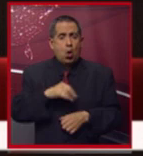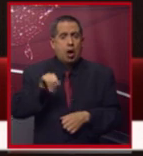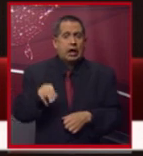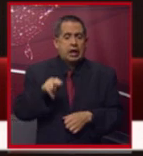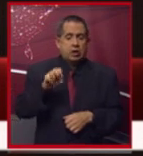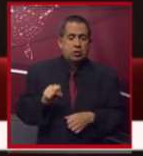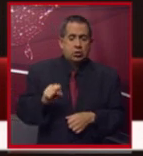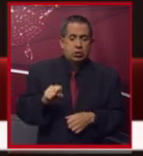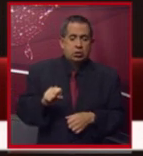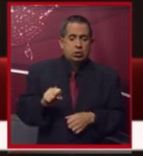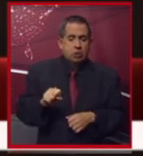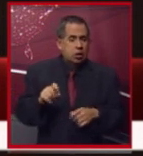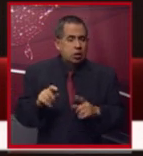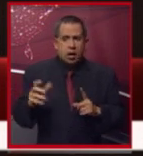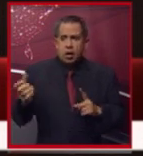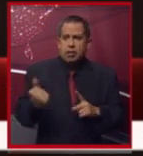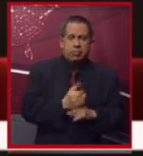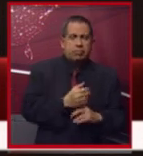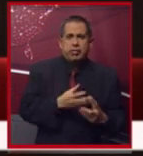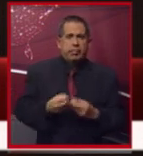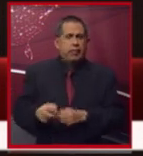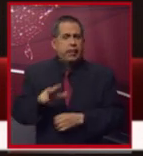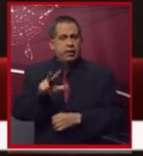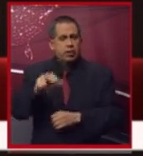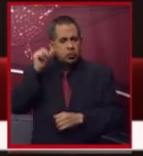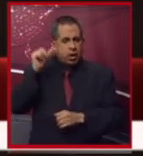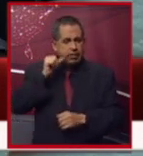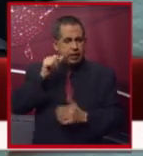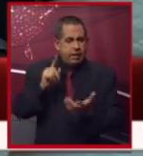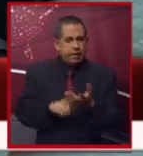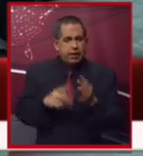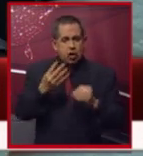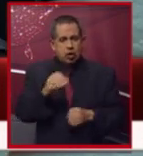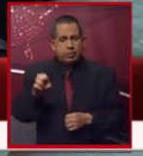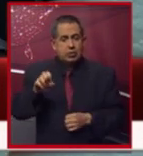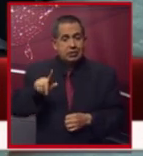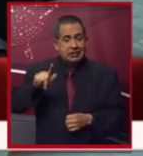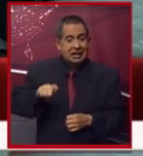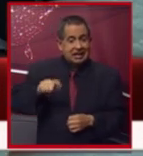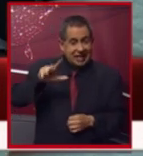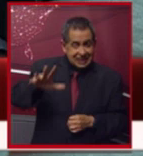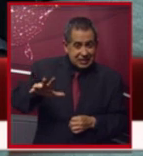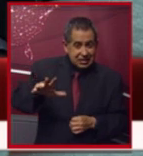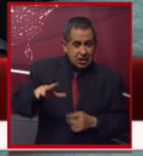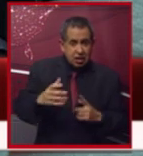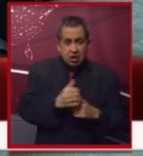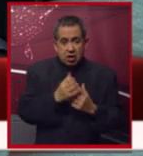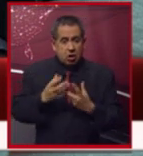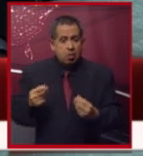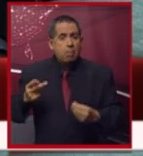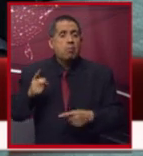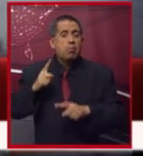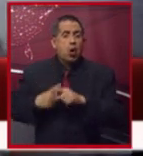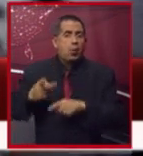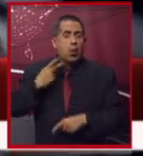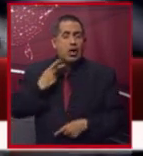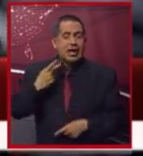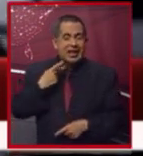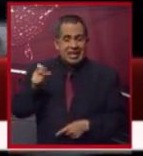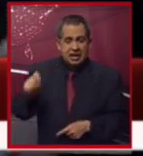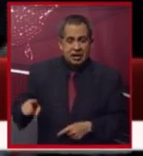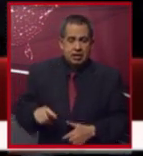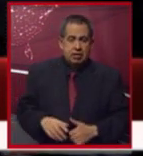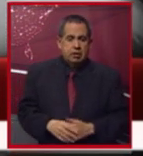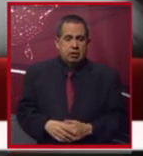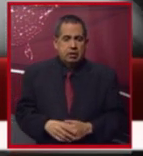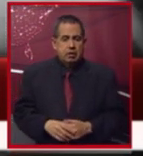Piedra Ibarra, fue secuestrado el 18 de abril de 1975 por razones políticas. Por